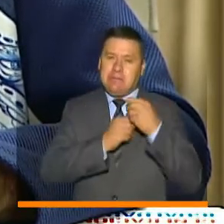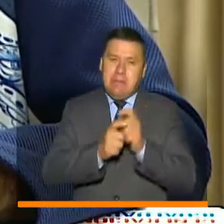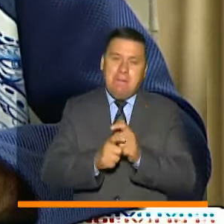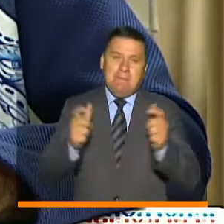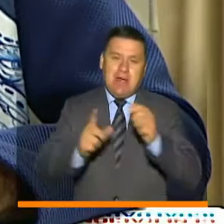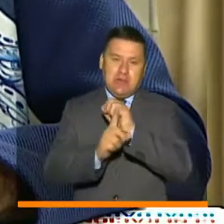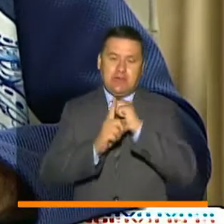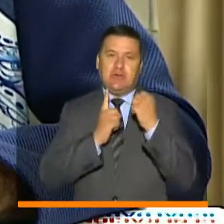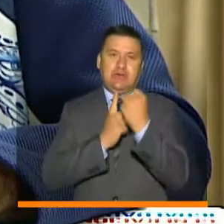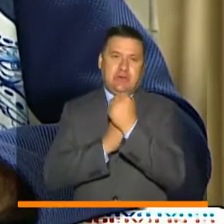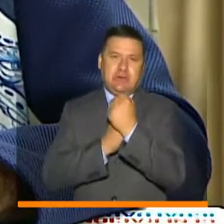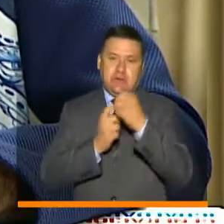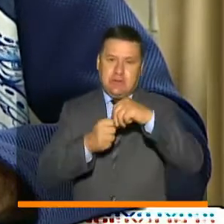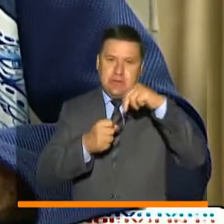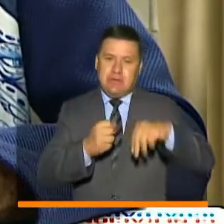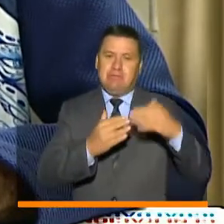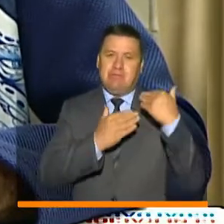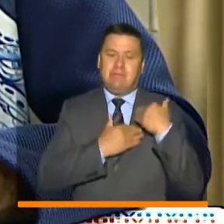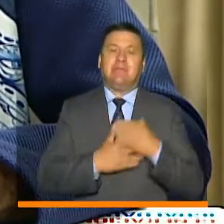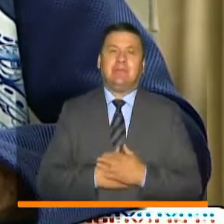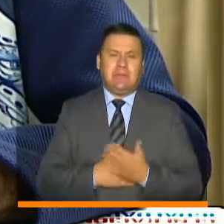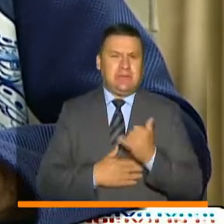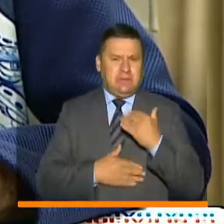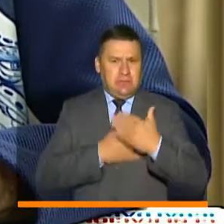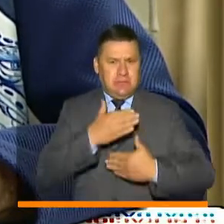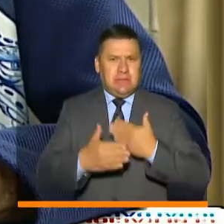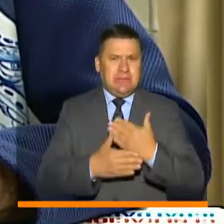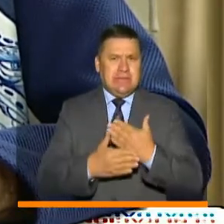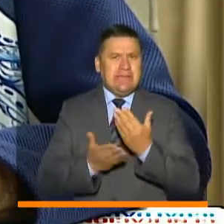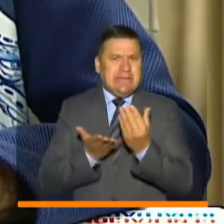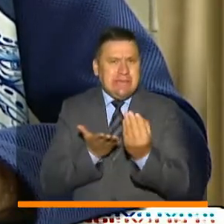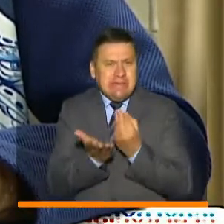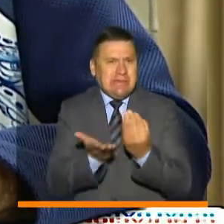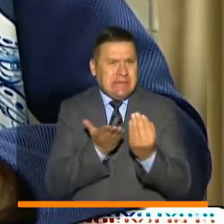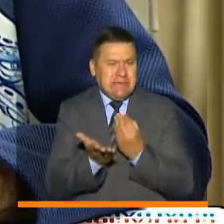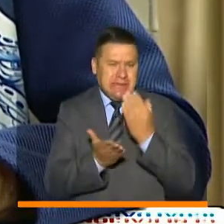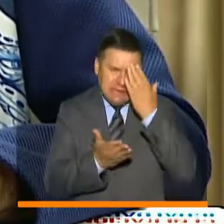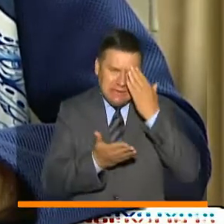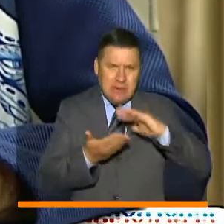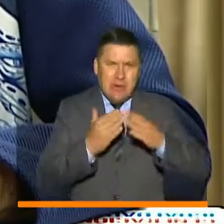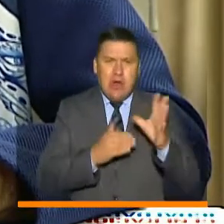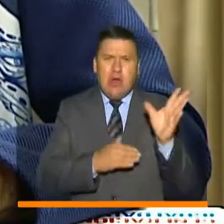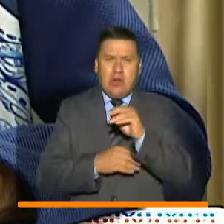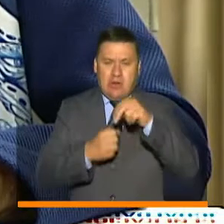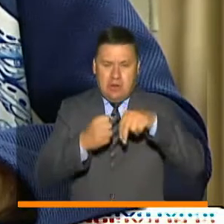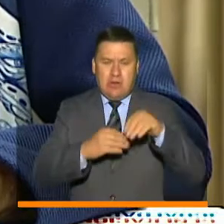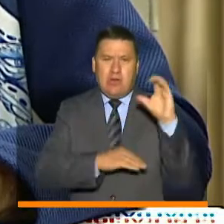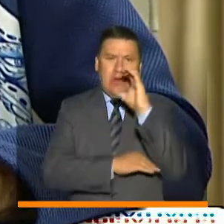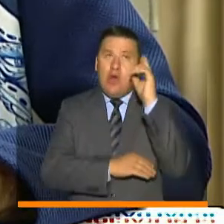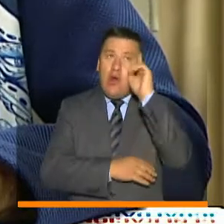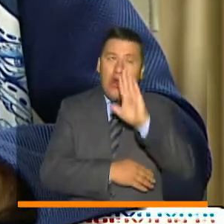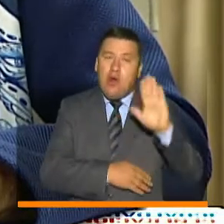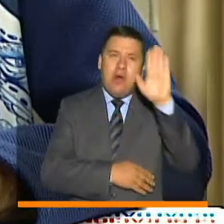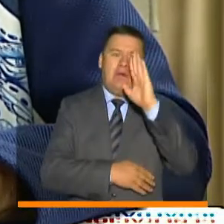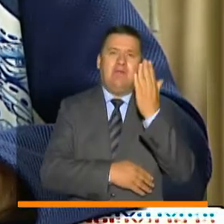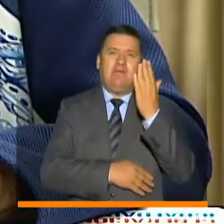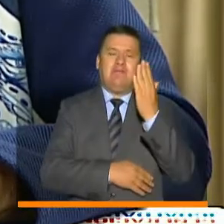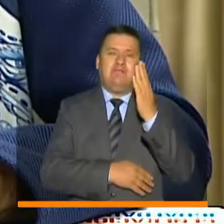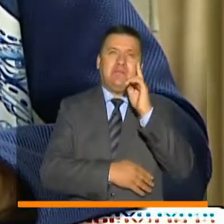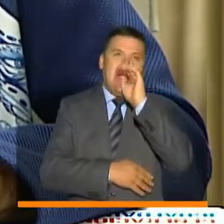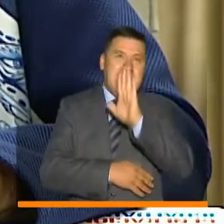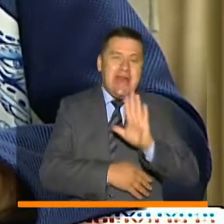responsabilidad ciudadana. Hemos hecho un gran sacrificio, toda la población, los gobernantes de